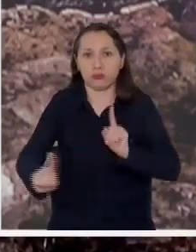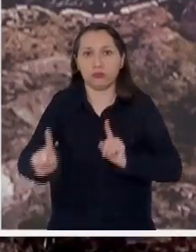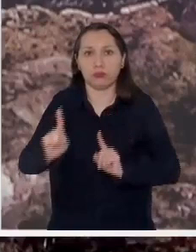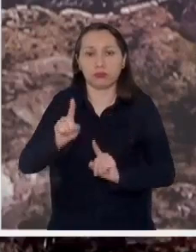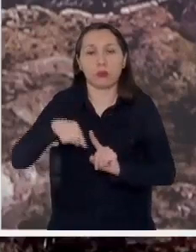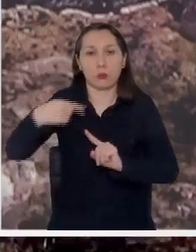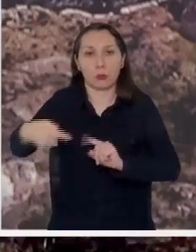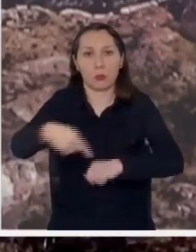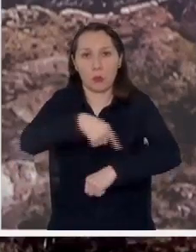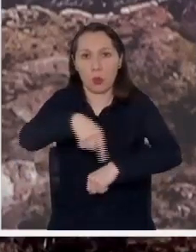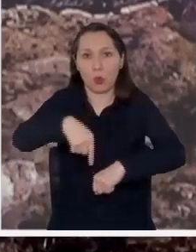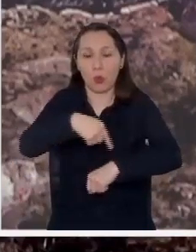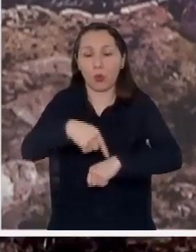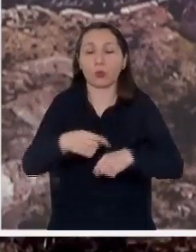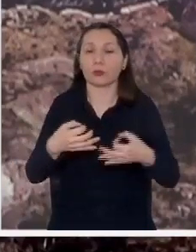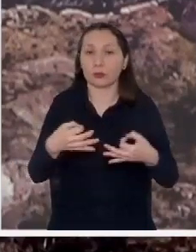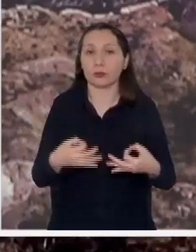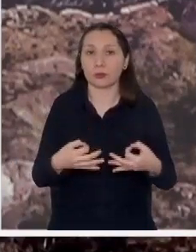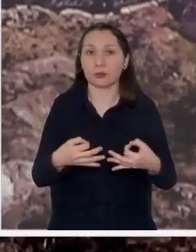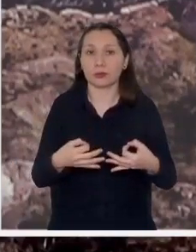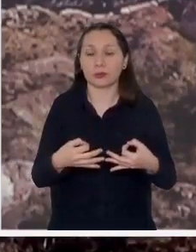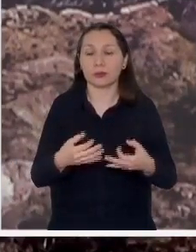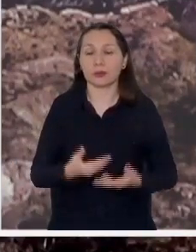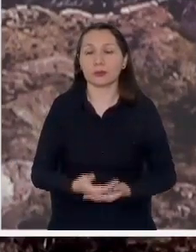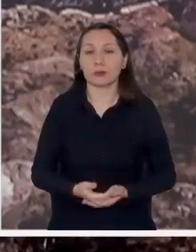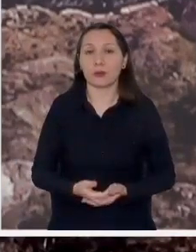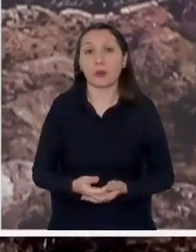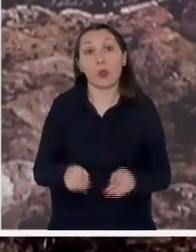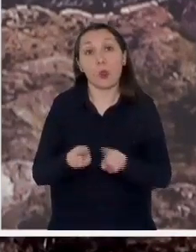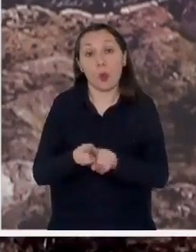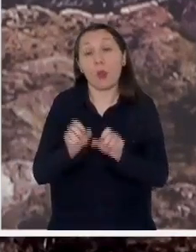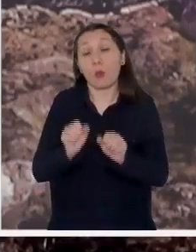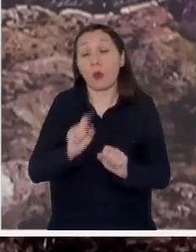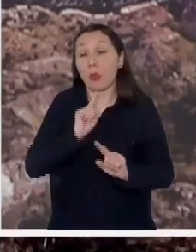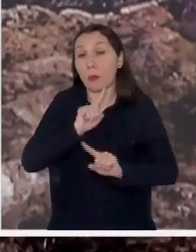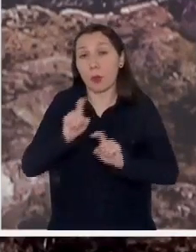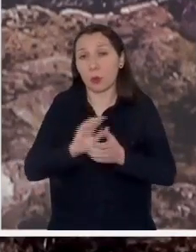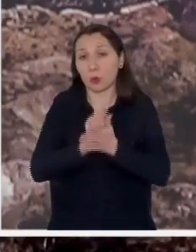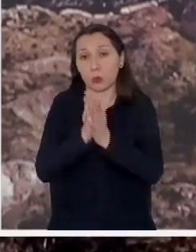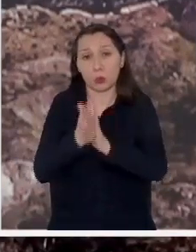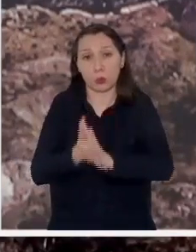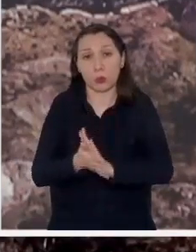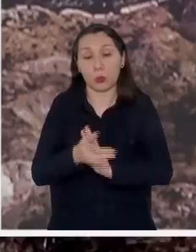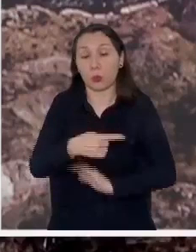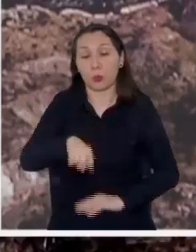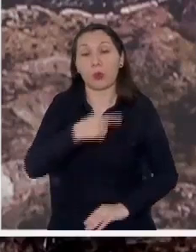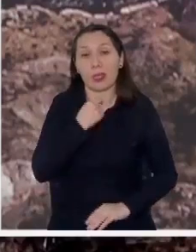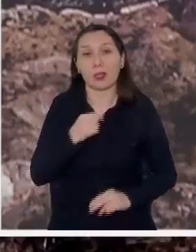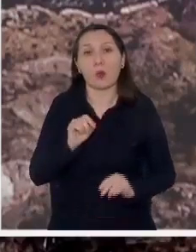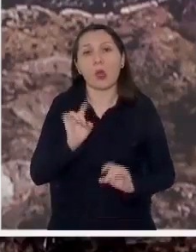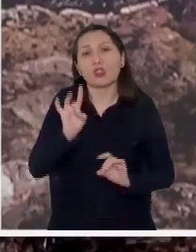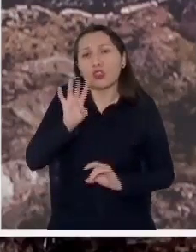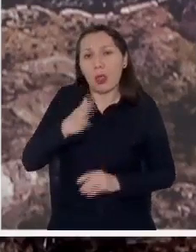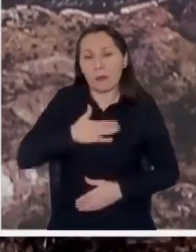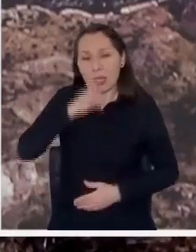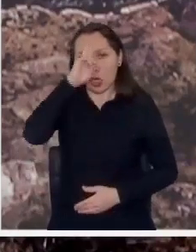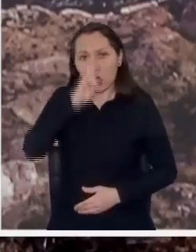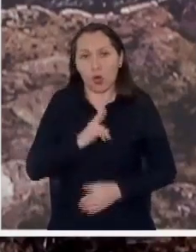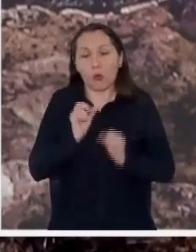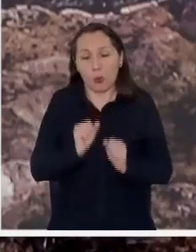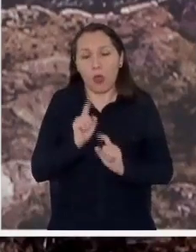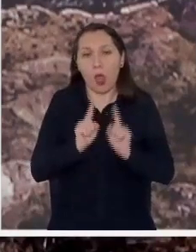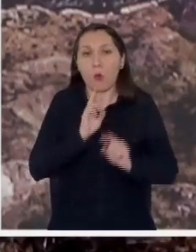horas por cierto que aunque me pueden preguntar todo lo que quieran me voy a restringir a lo que es mi rol